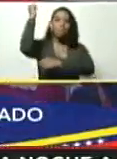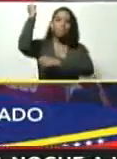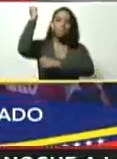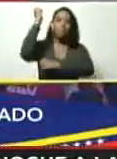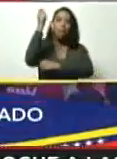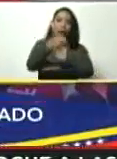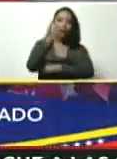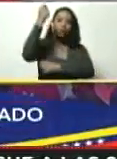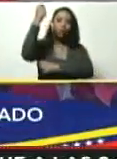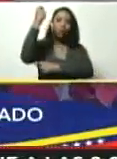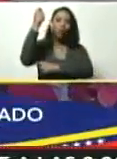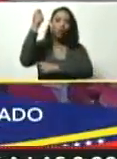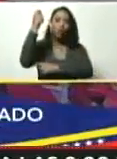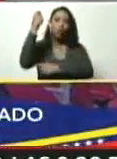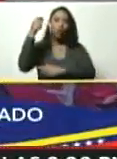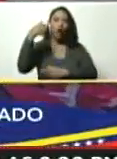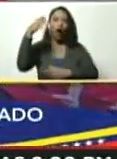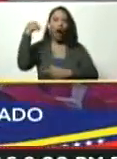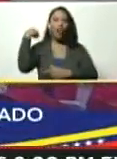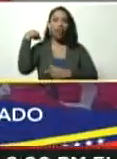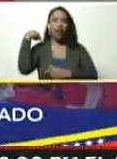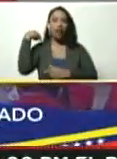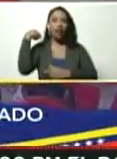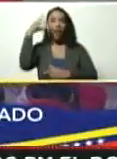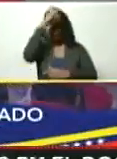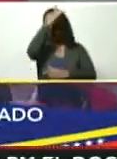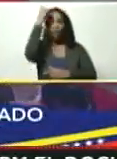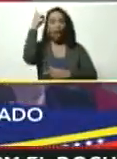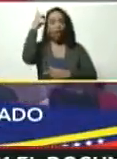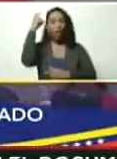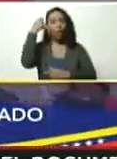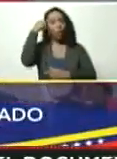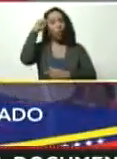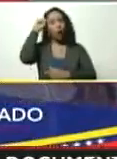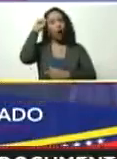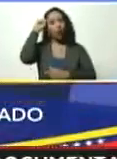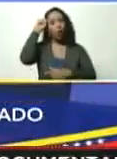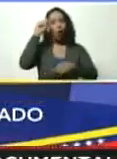se paseó por los recuerdos de aquellas horas, de aquellos días.